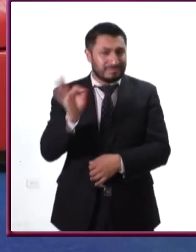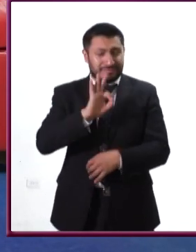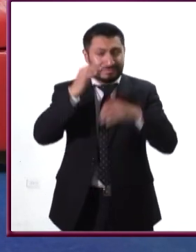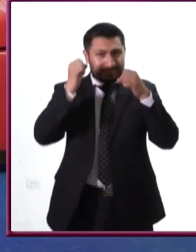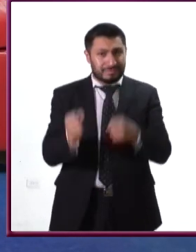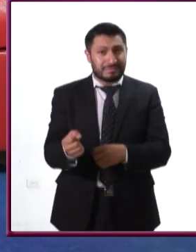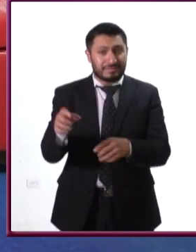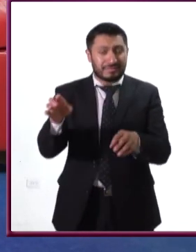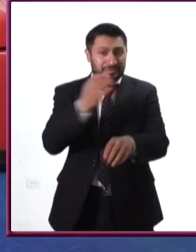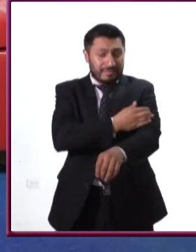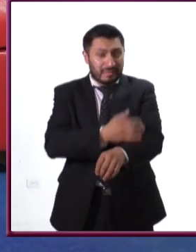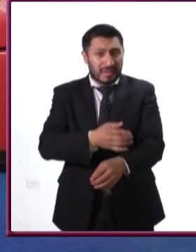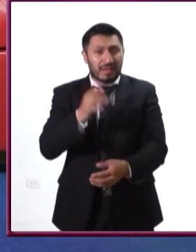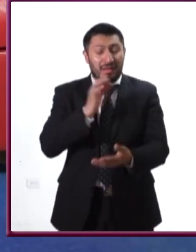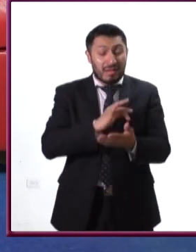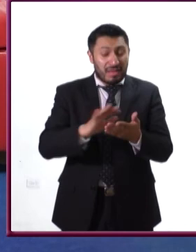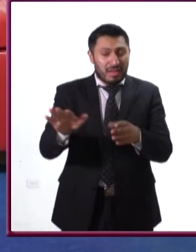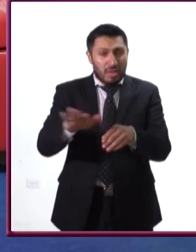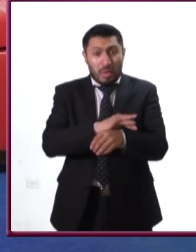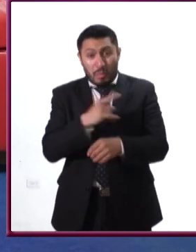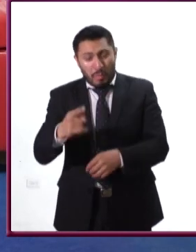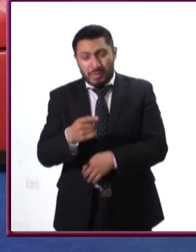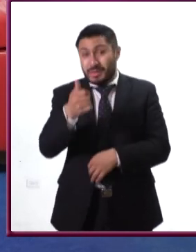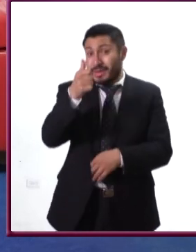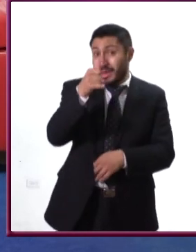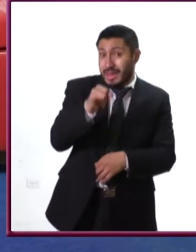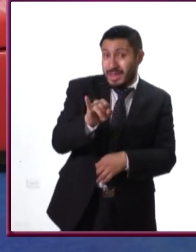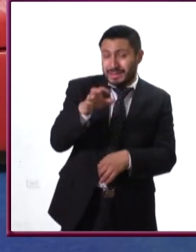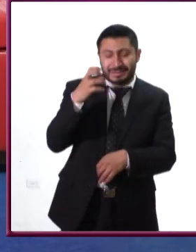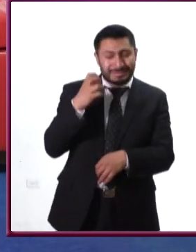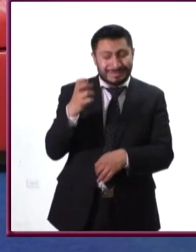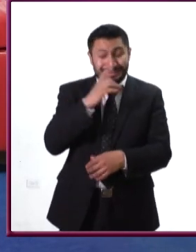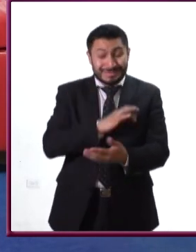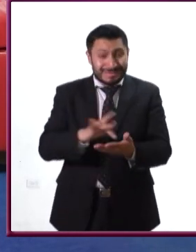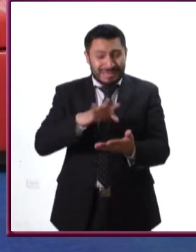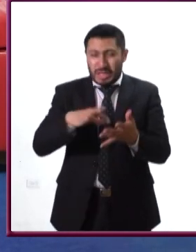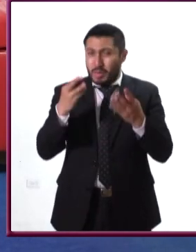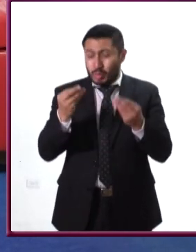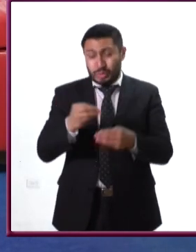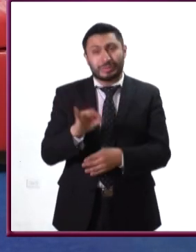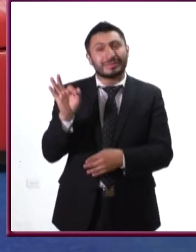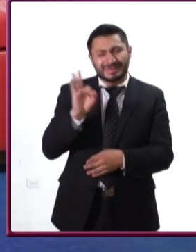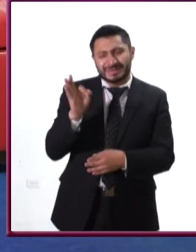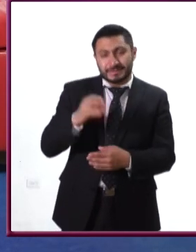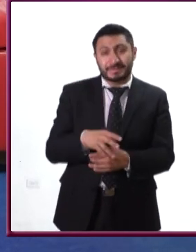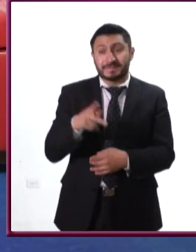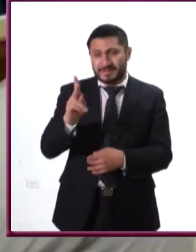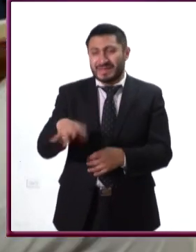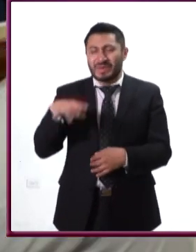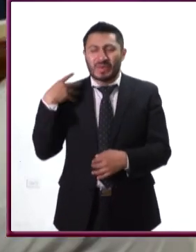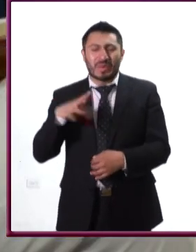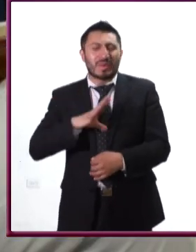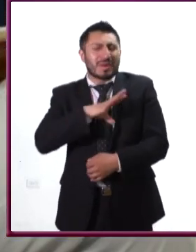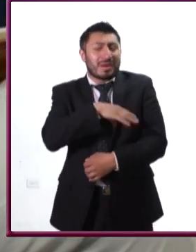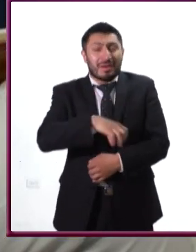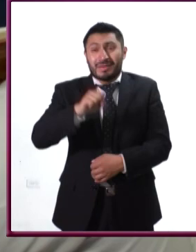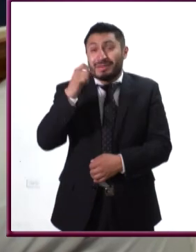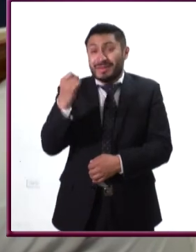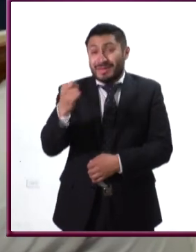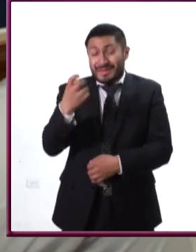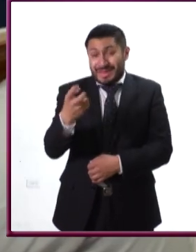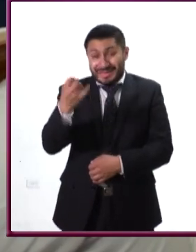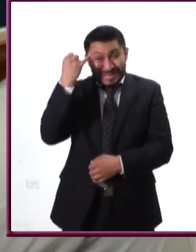vuelto popular, ¿eh? Seguramente mi tocayo la leyó de Sagan porque era asiduo lector de ciencias. Con razón. Oye, pero sí